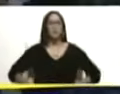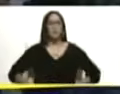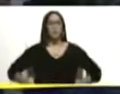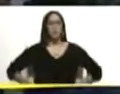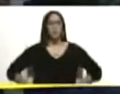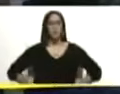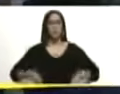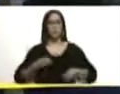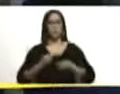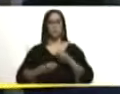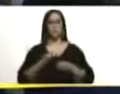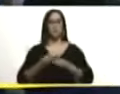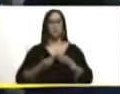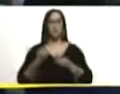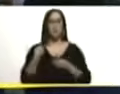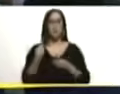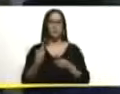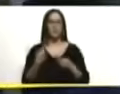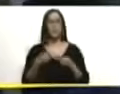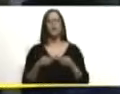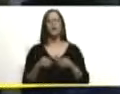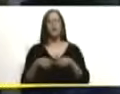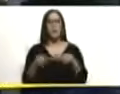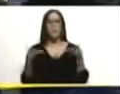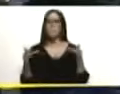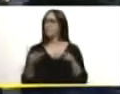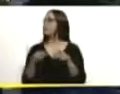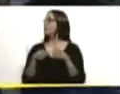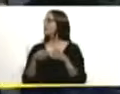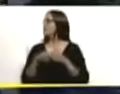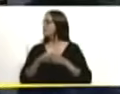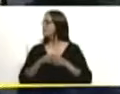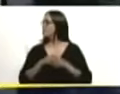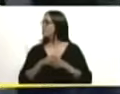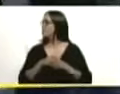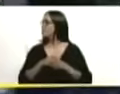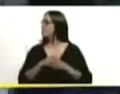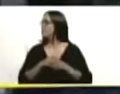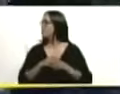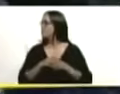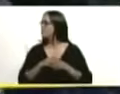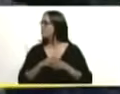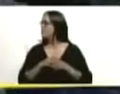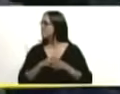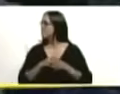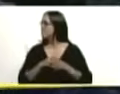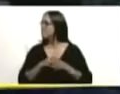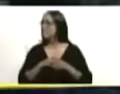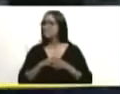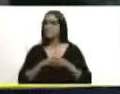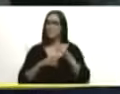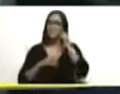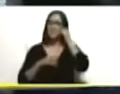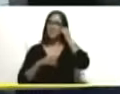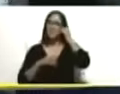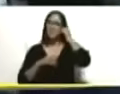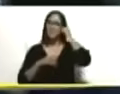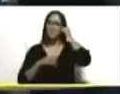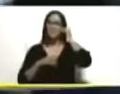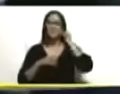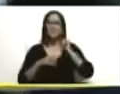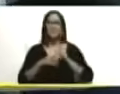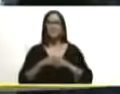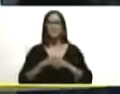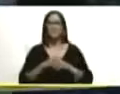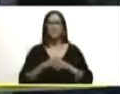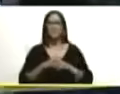la primera rueda de prensa en el Ateneo, sin permiso de nadie, me disculpan, coloqué el logotipo detrás.